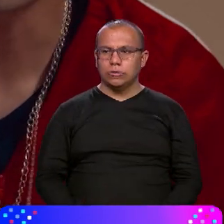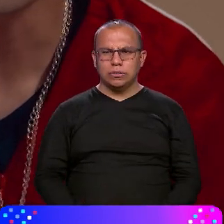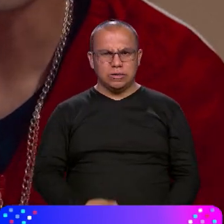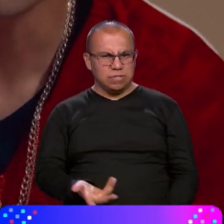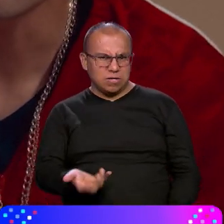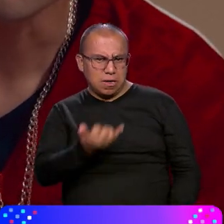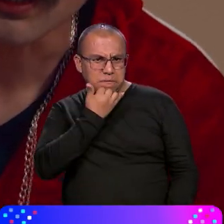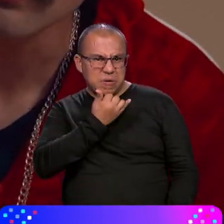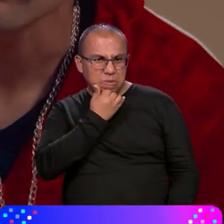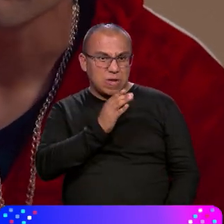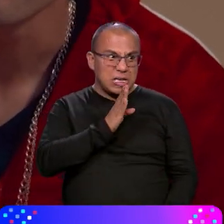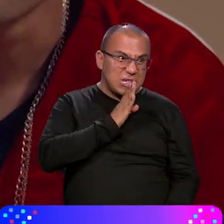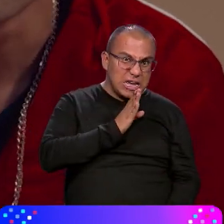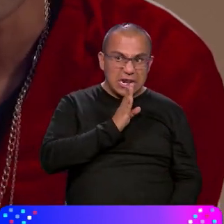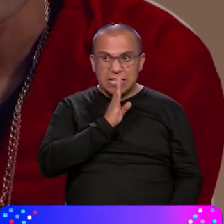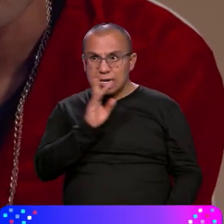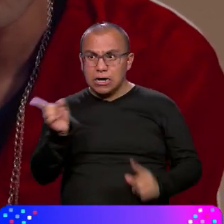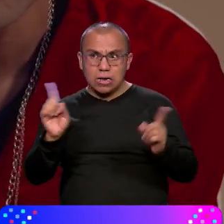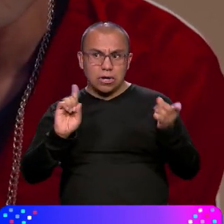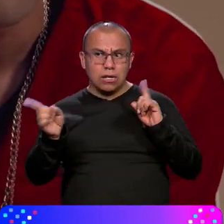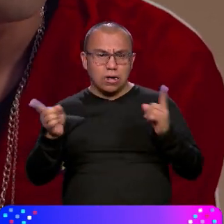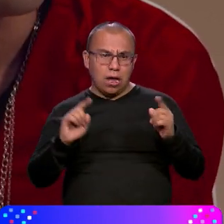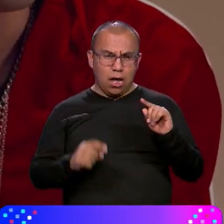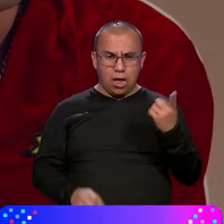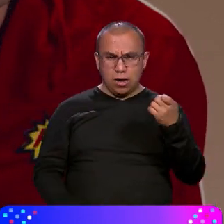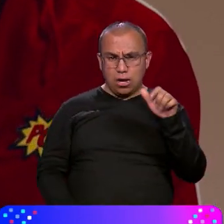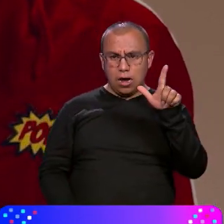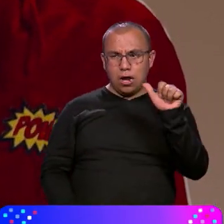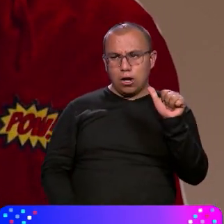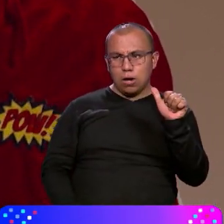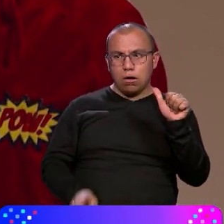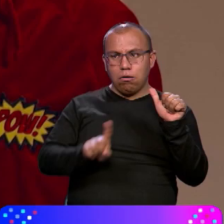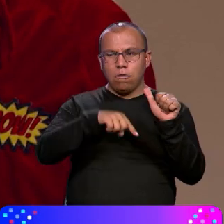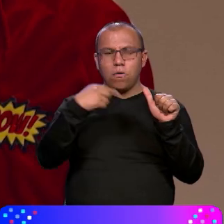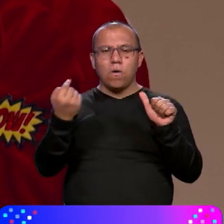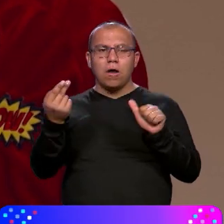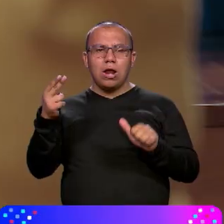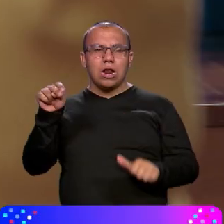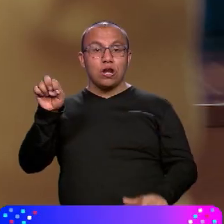¿Aquí nos estamos levantando? A Kala o a la Norma.